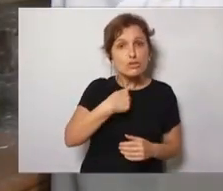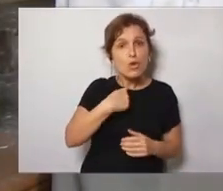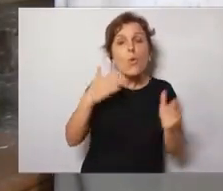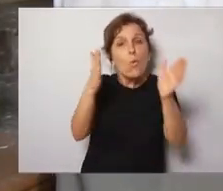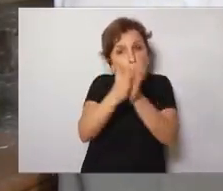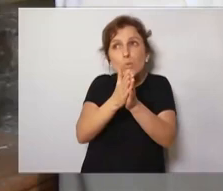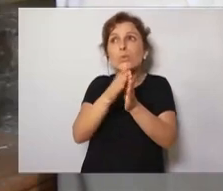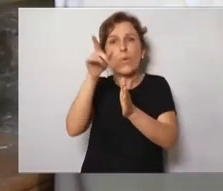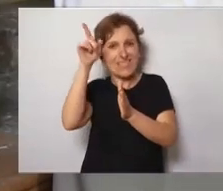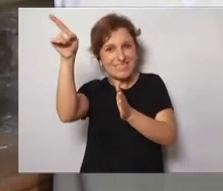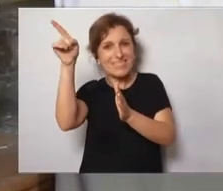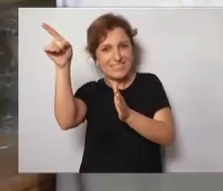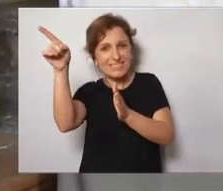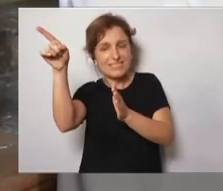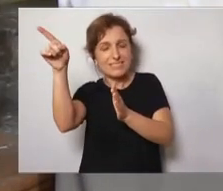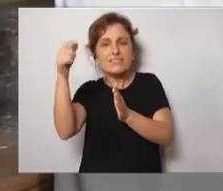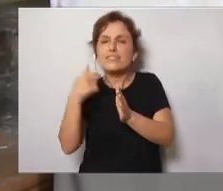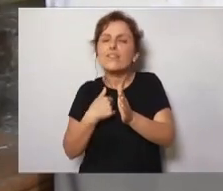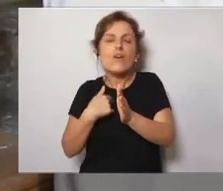junto a ti